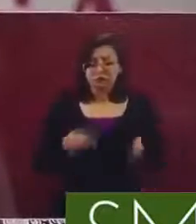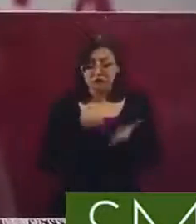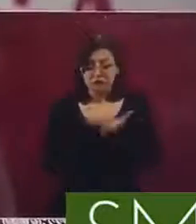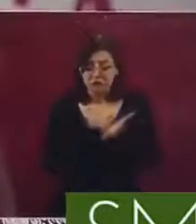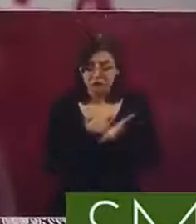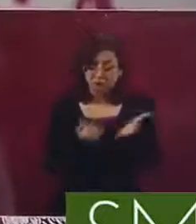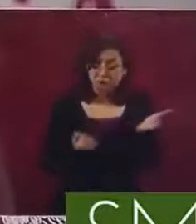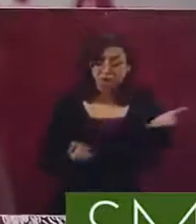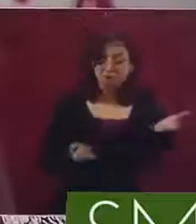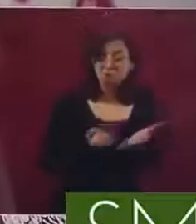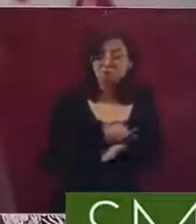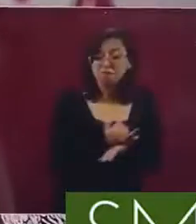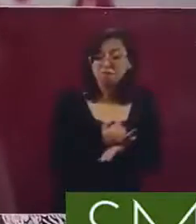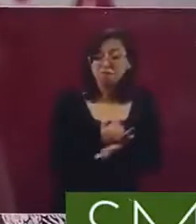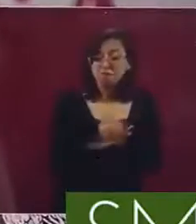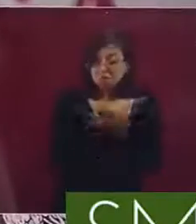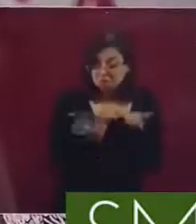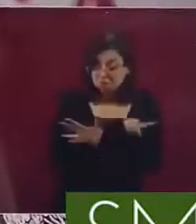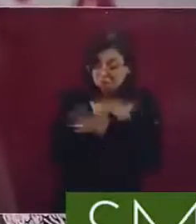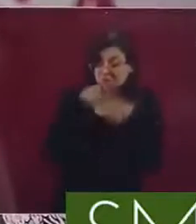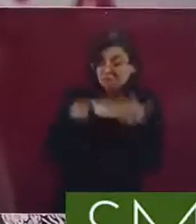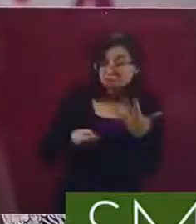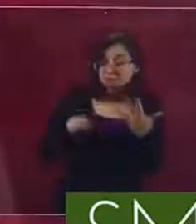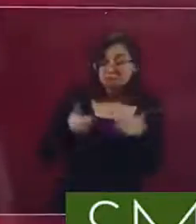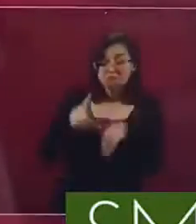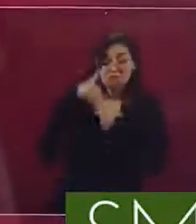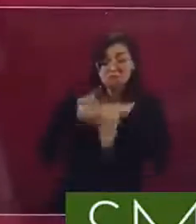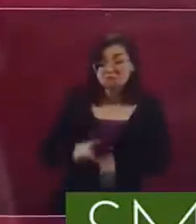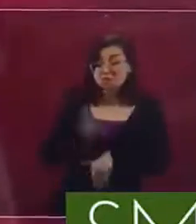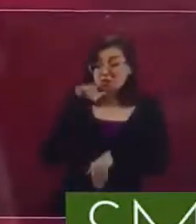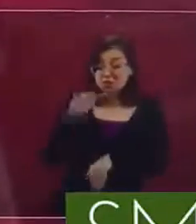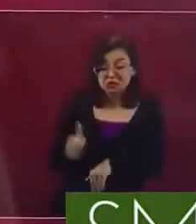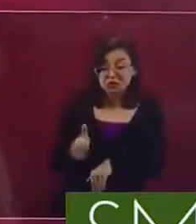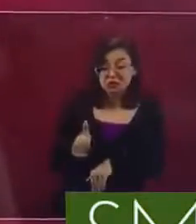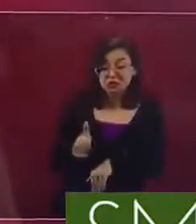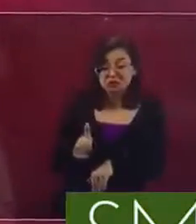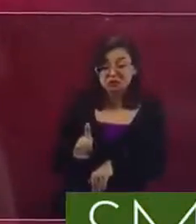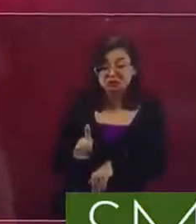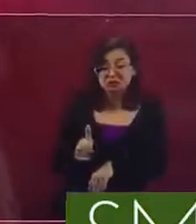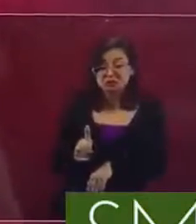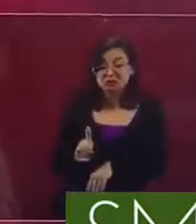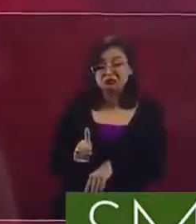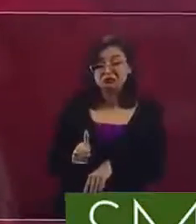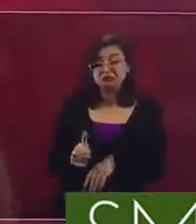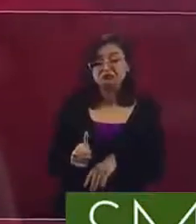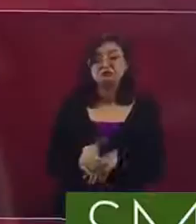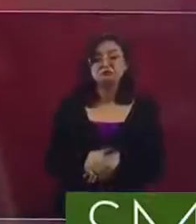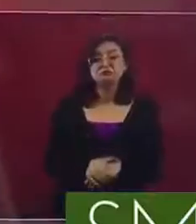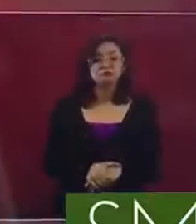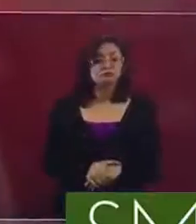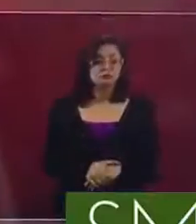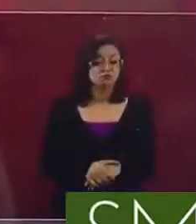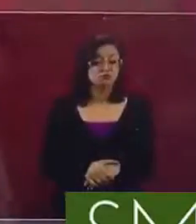a acatar este plan, no